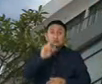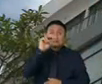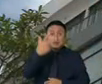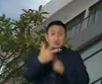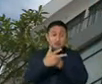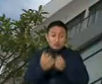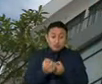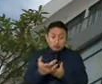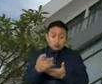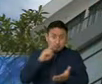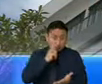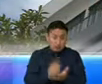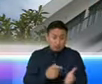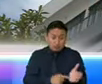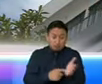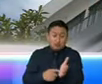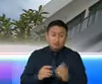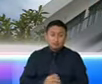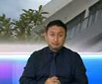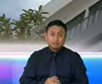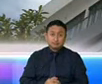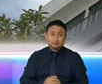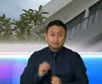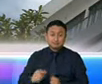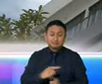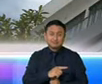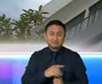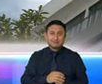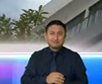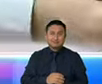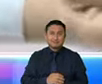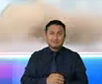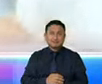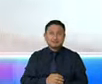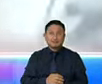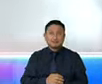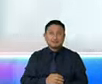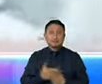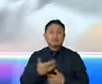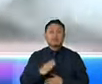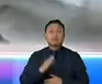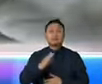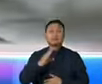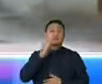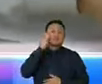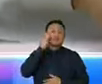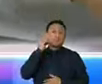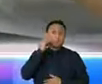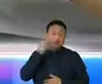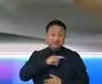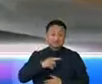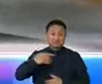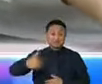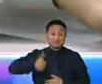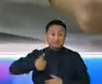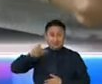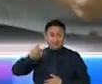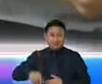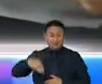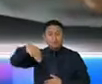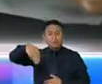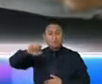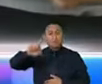glosa de Contraloría se referiría al tercer informe que debía entregar el perito argentino Roberto Mesa, que fue contratado